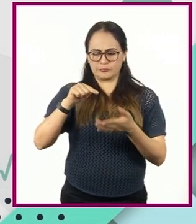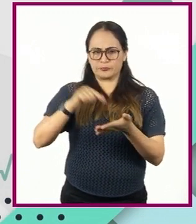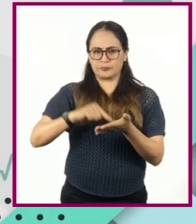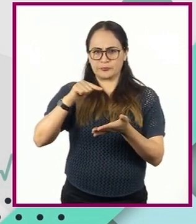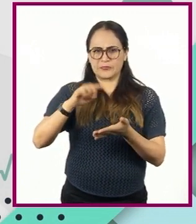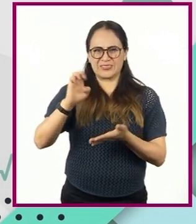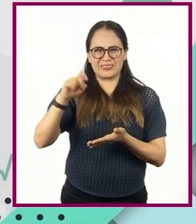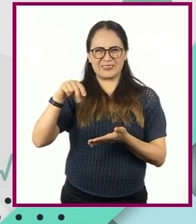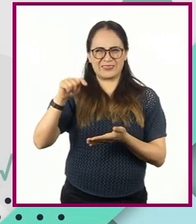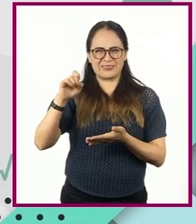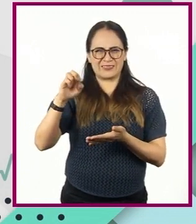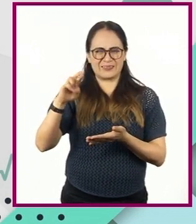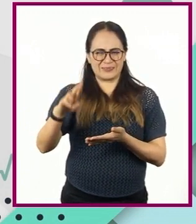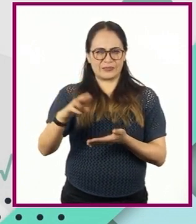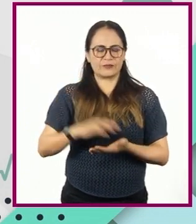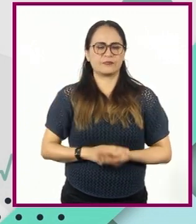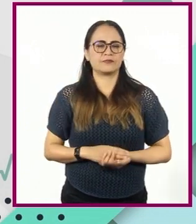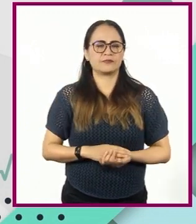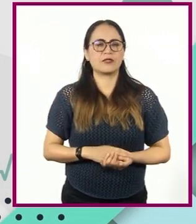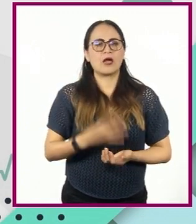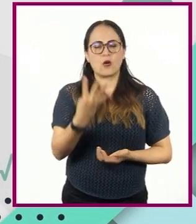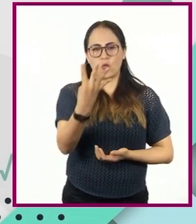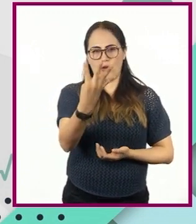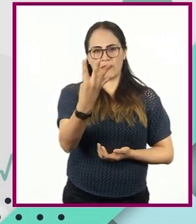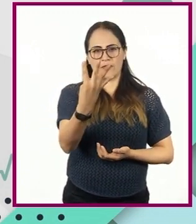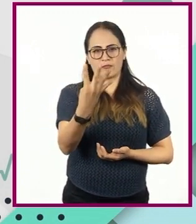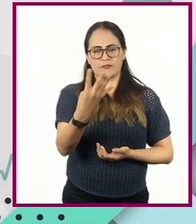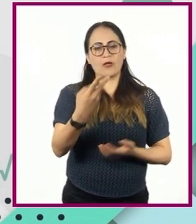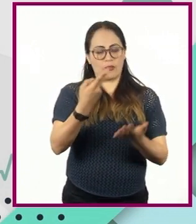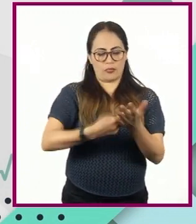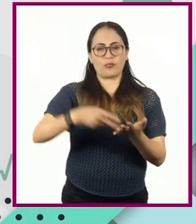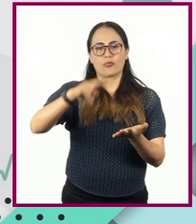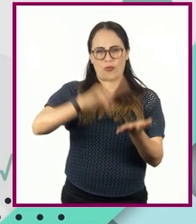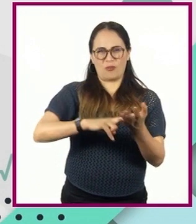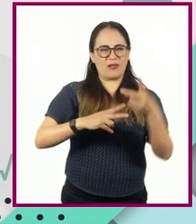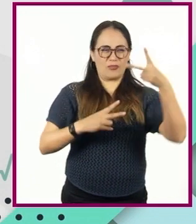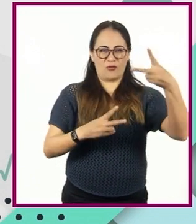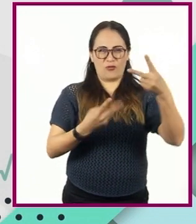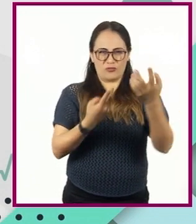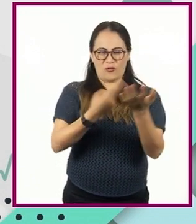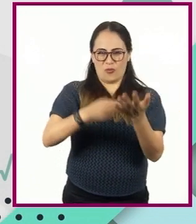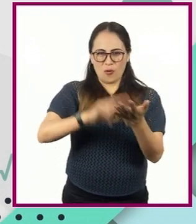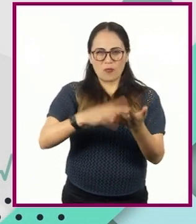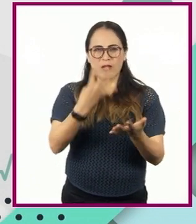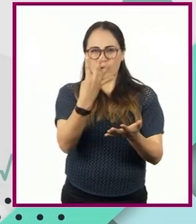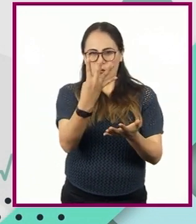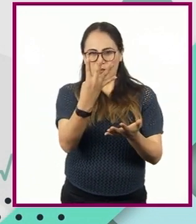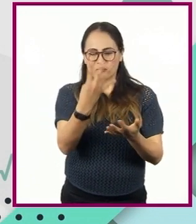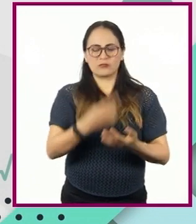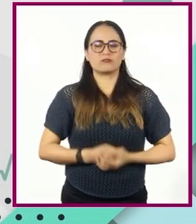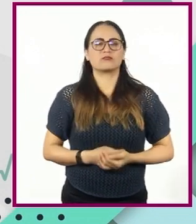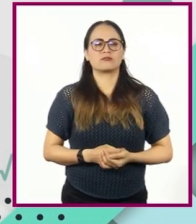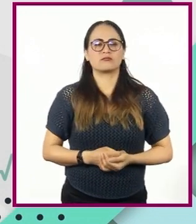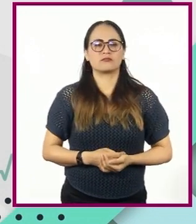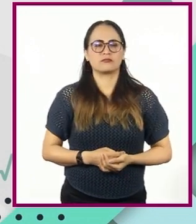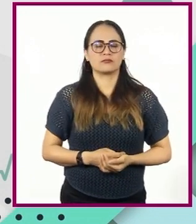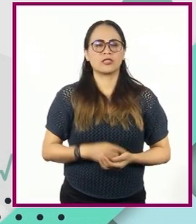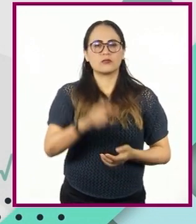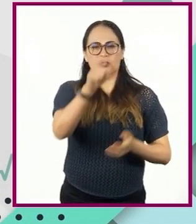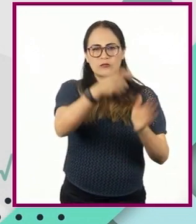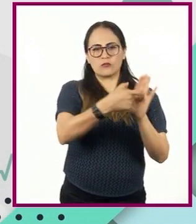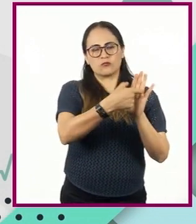Como observamos, se registra el 4, que es el doble de 2. Asimismo, empleamos la función